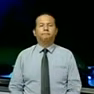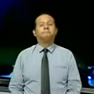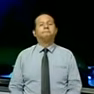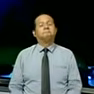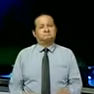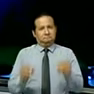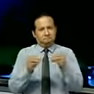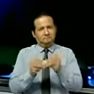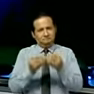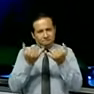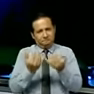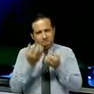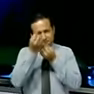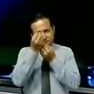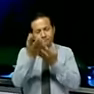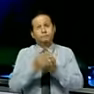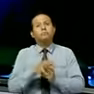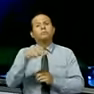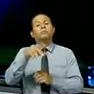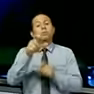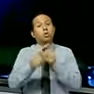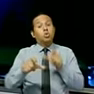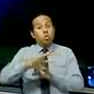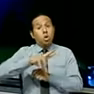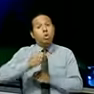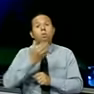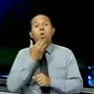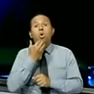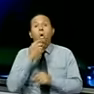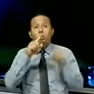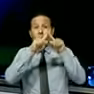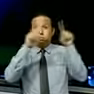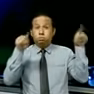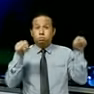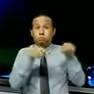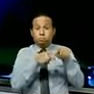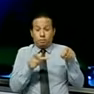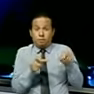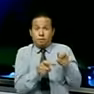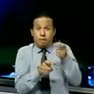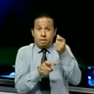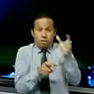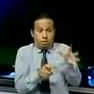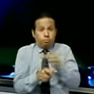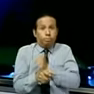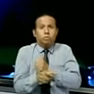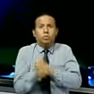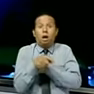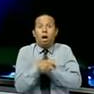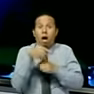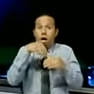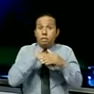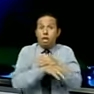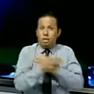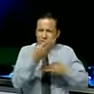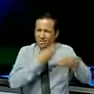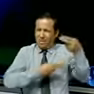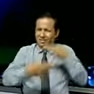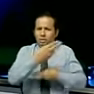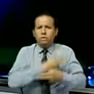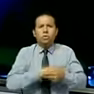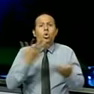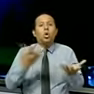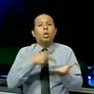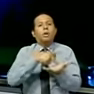Ya estamos de regreso para contarles que delincuentes se llevaron un cajero automático colocado al interior de un supermercado en Machachi, provincia de